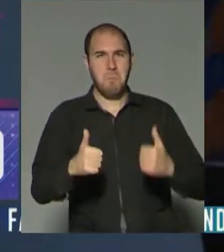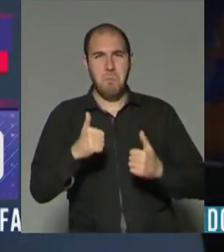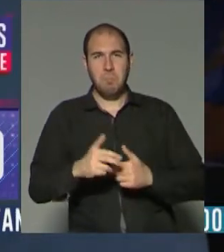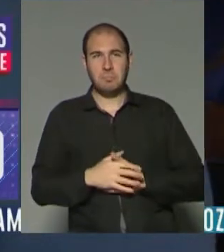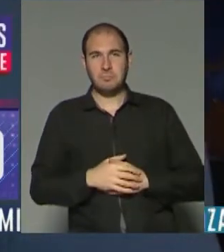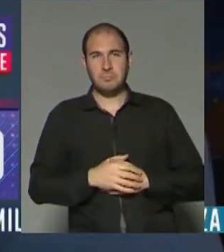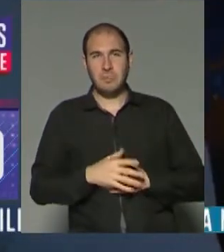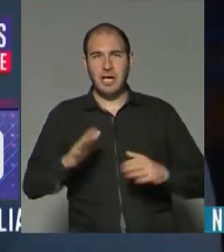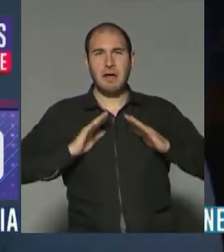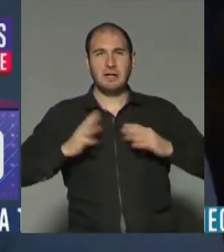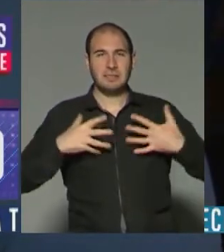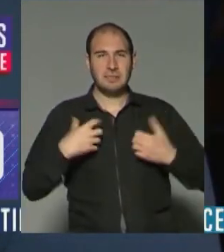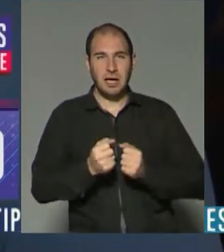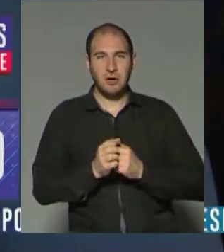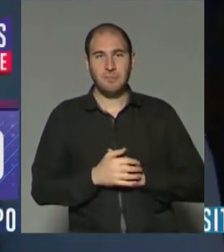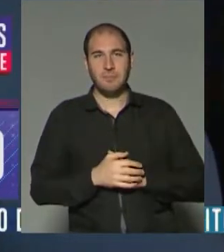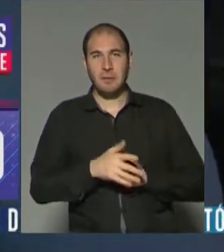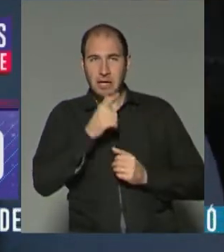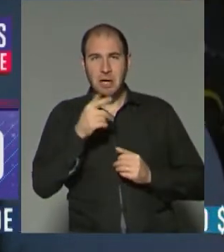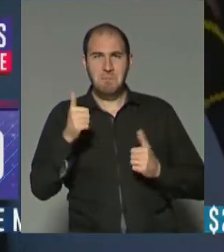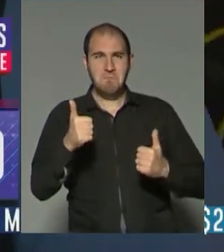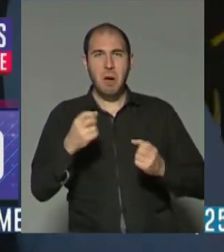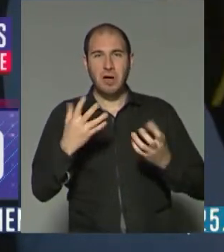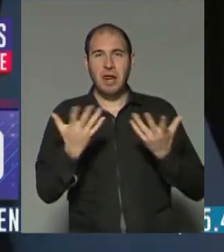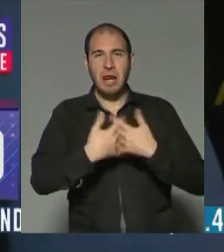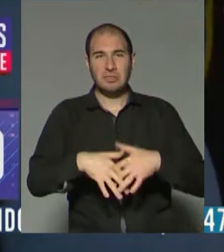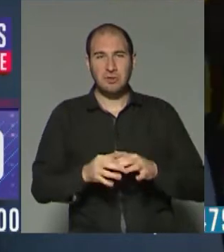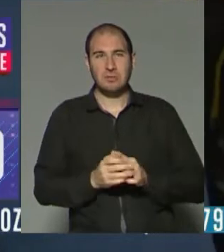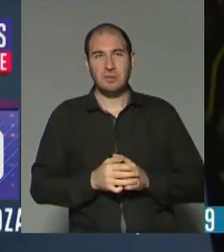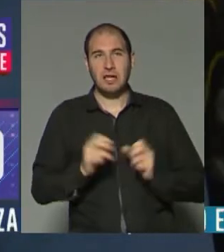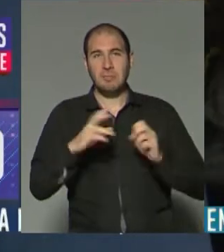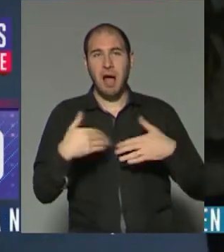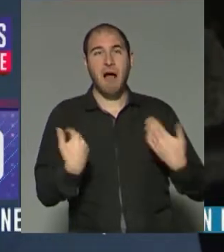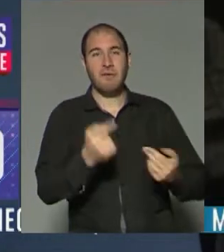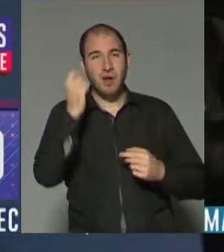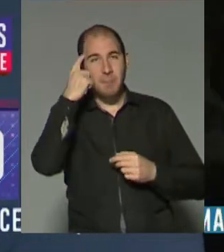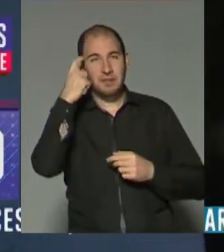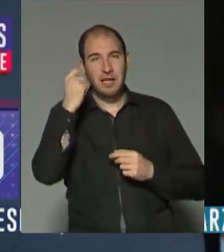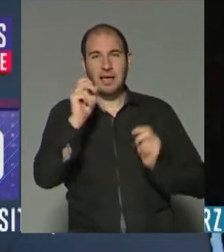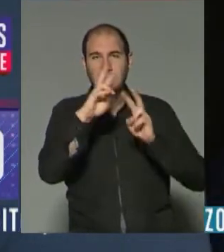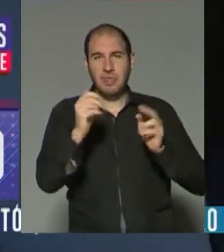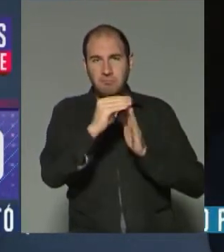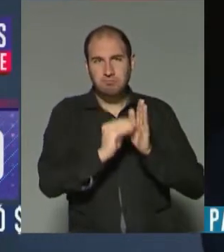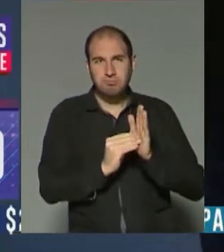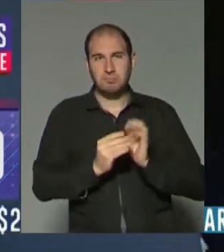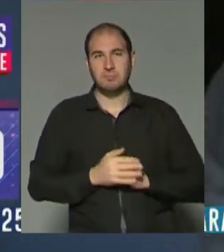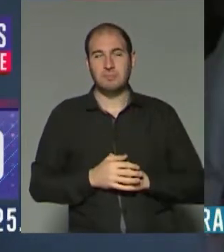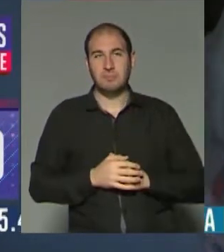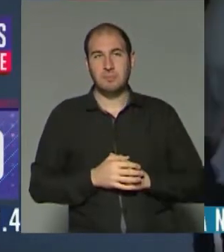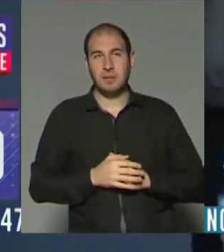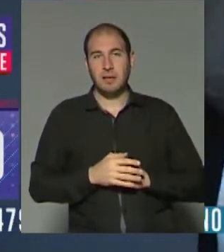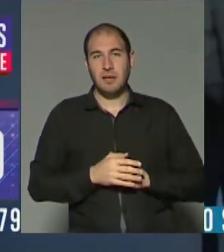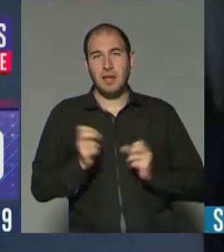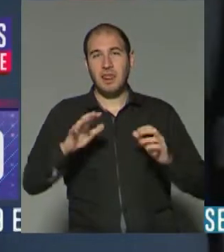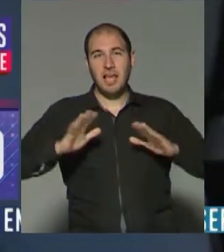haya actividad física saludable. Pienso que está bueno porque está muy relacionado con lo que es favorecer el aprendizaje, los contenidos. Bueno,